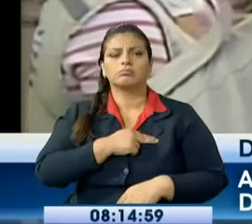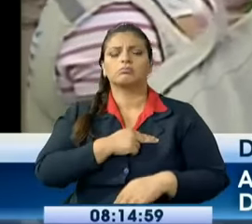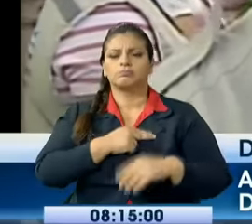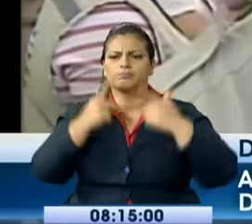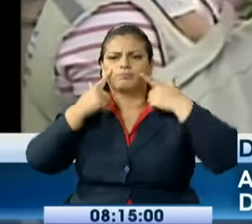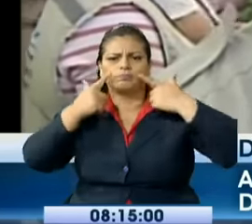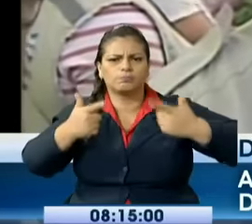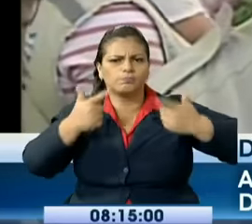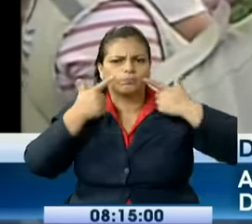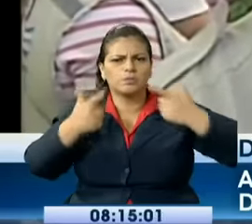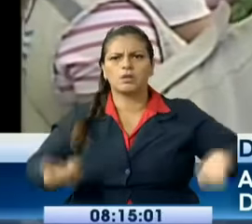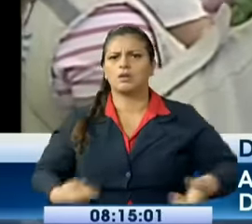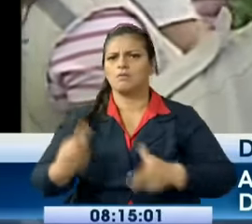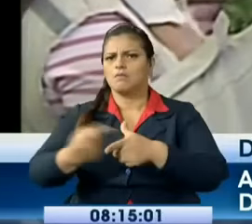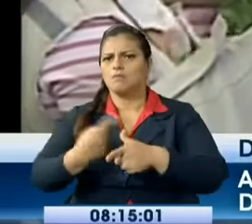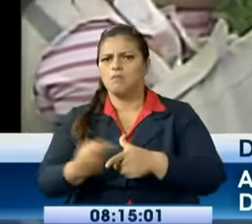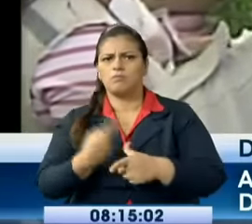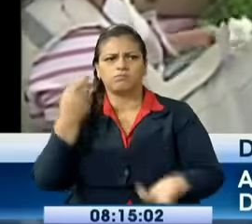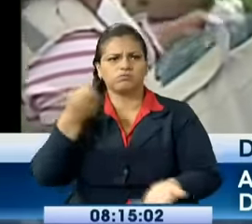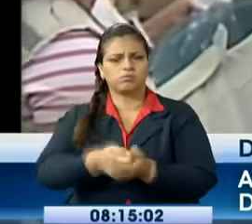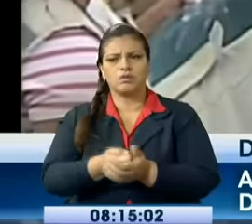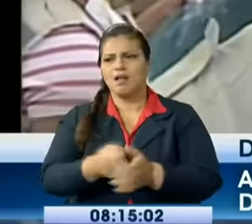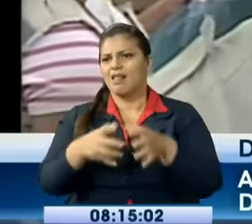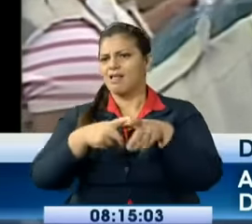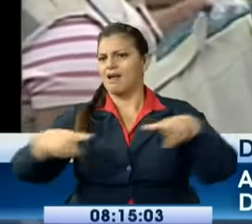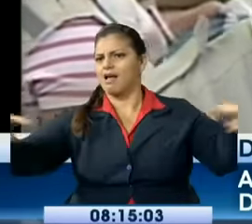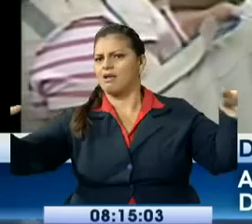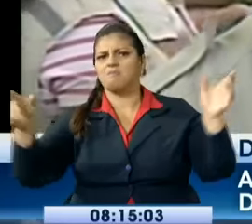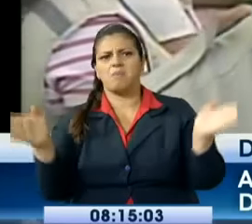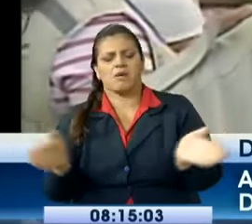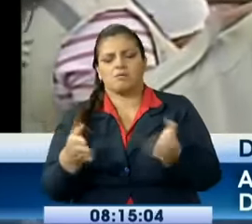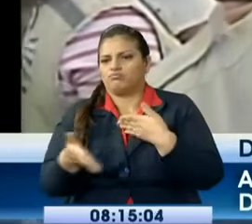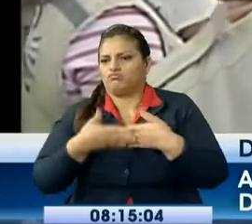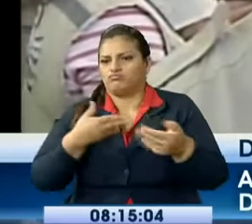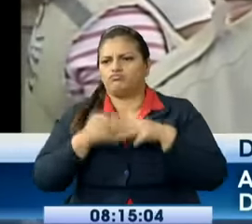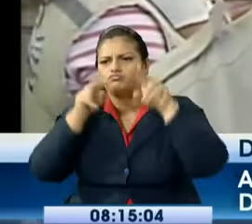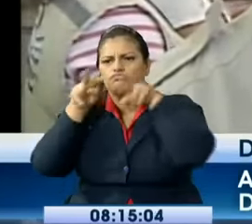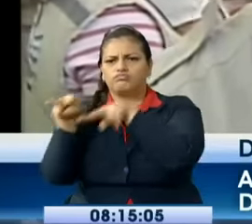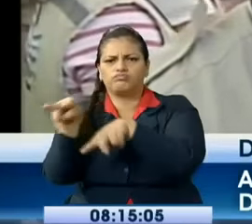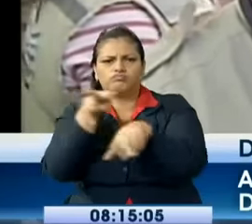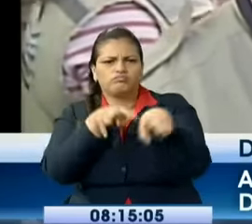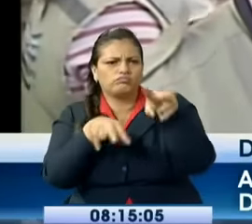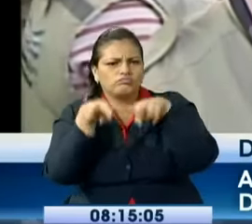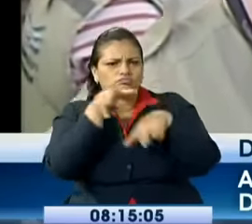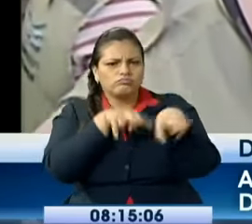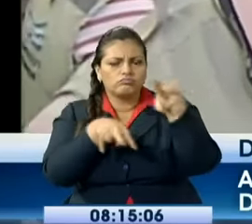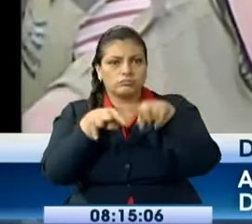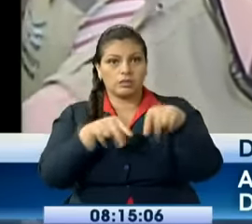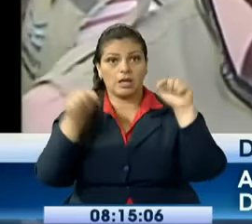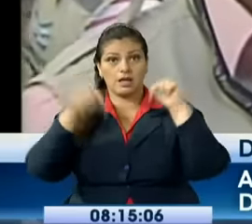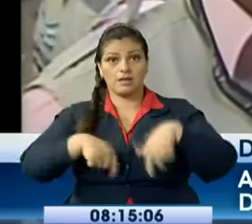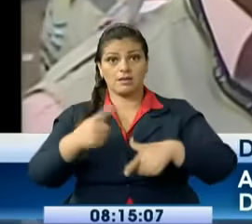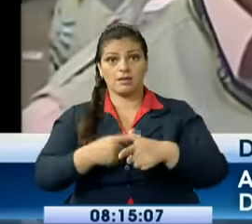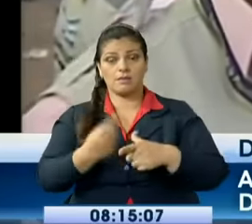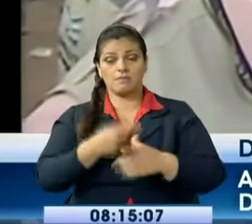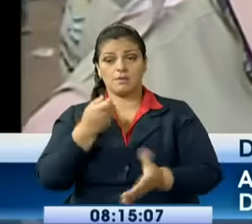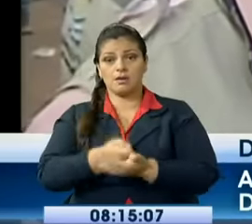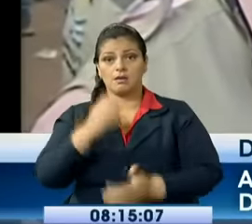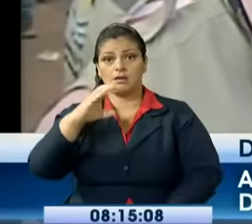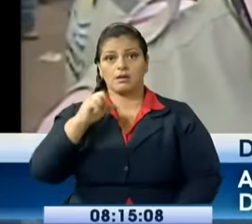mercados de mayor incidencia de especulación. Aquí en Mercado de Caraguay se está haciendo el control de